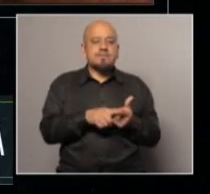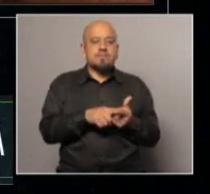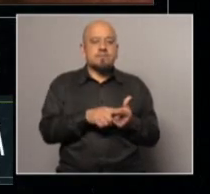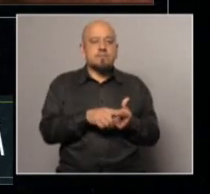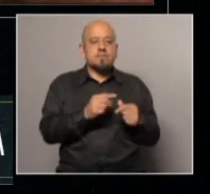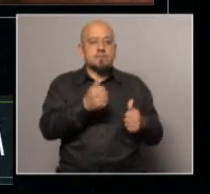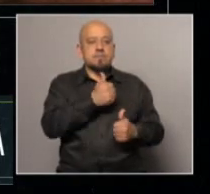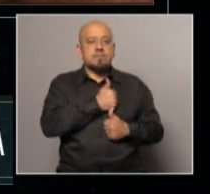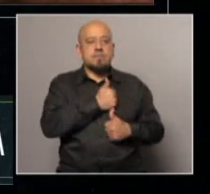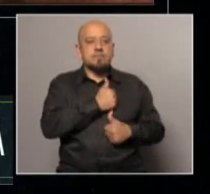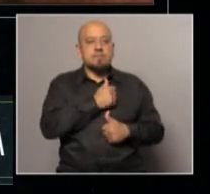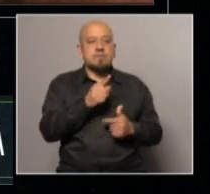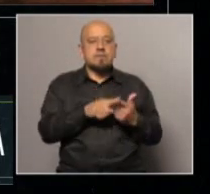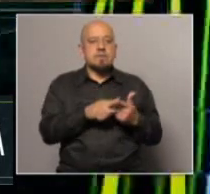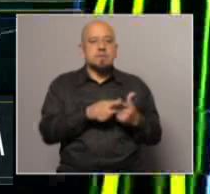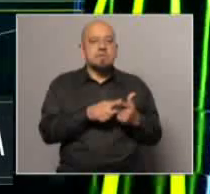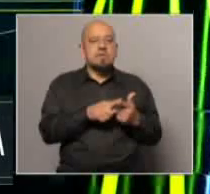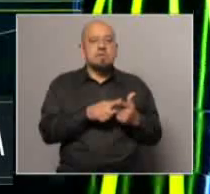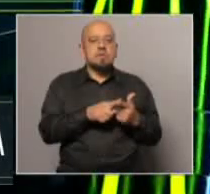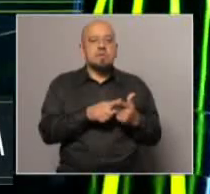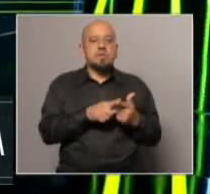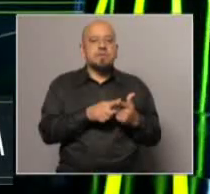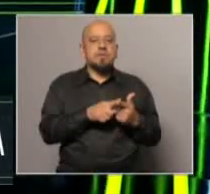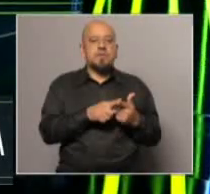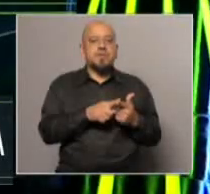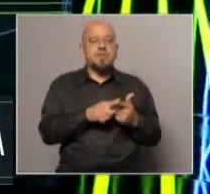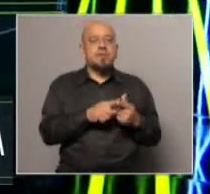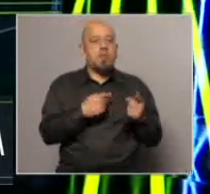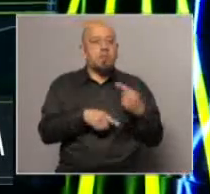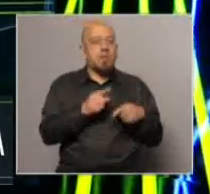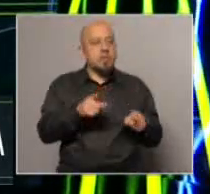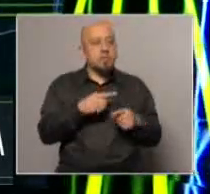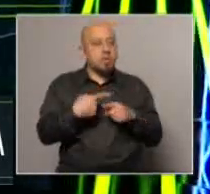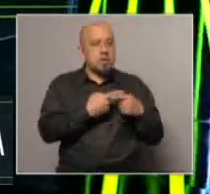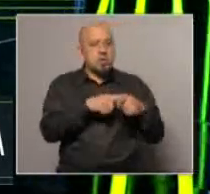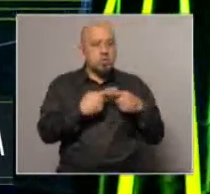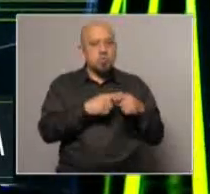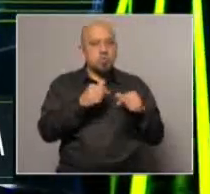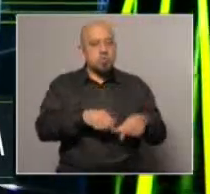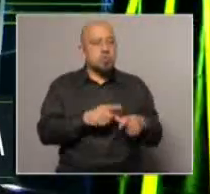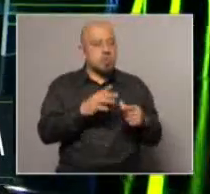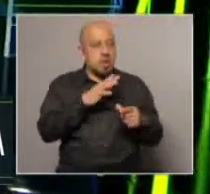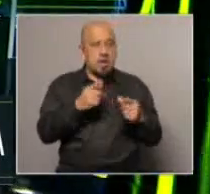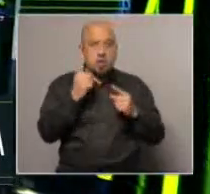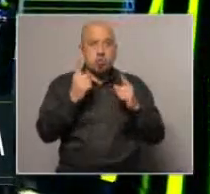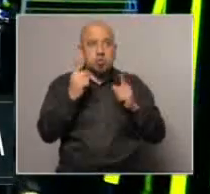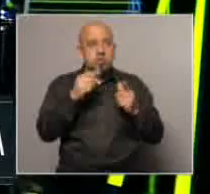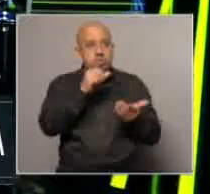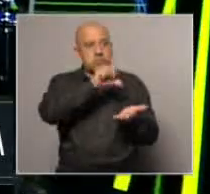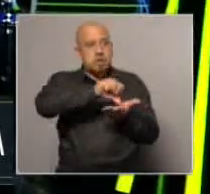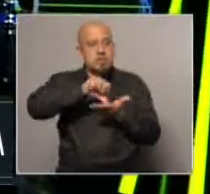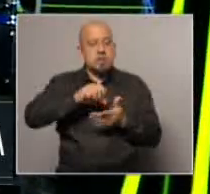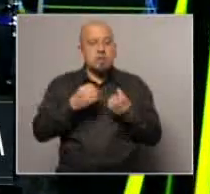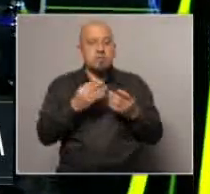Un sentido, ¿no? Ejército. Pero, o otro sentido, digamos. Pero realmente es una discusión que se está dando también en otros países porque, a